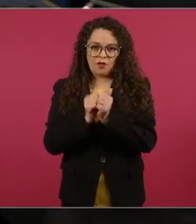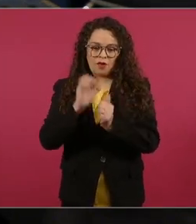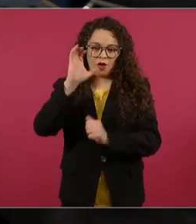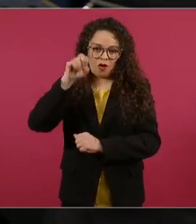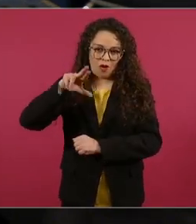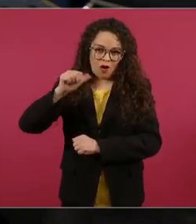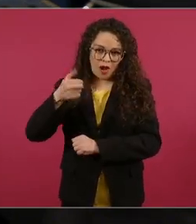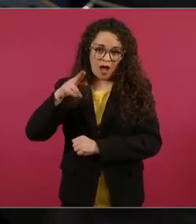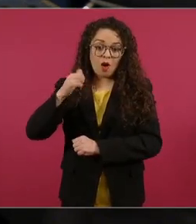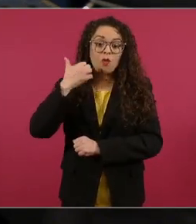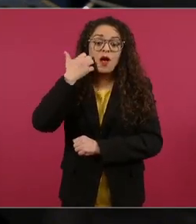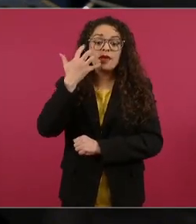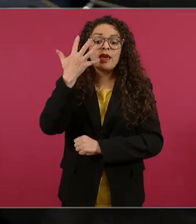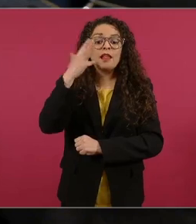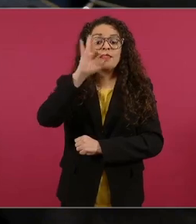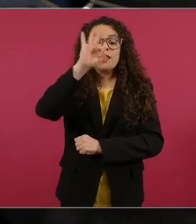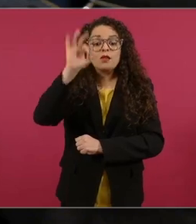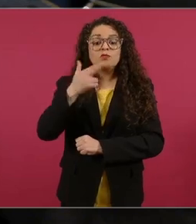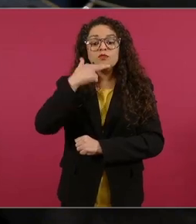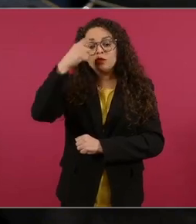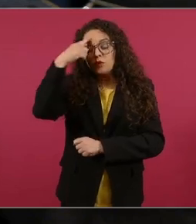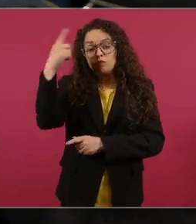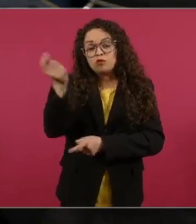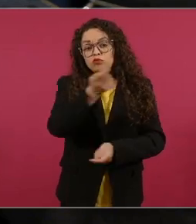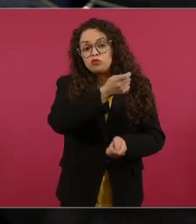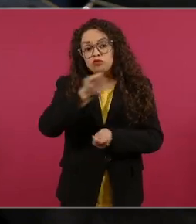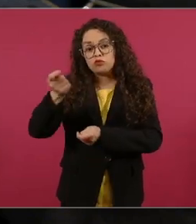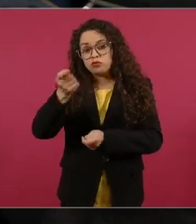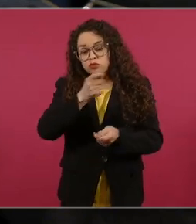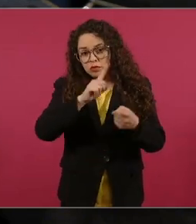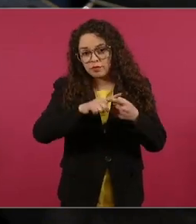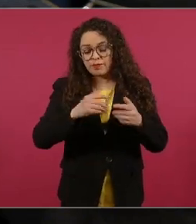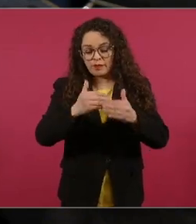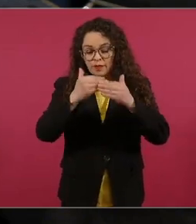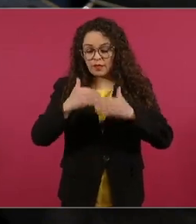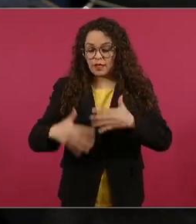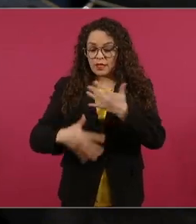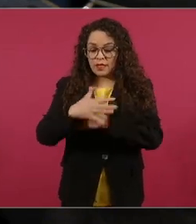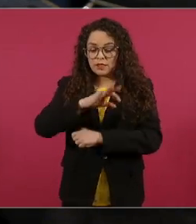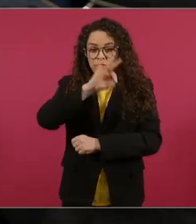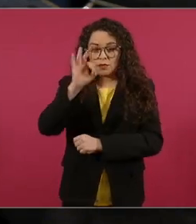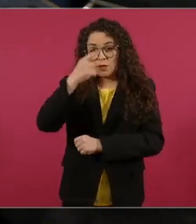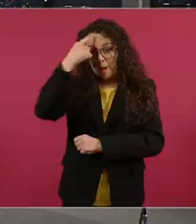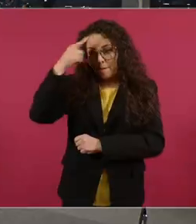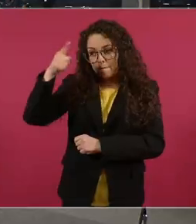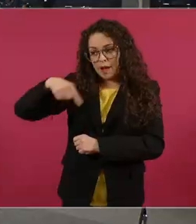regar y el 15% se resguarde para consumo humano. Sin embargo,